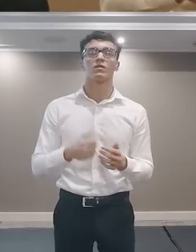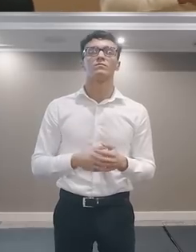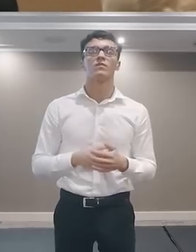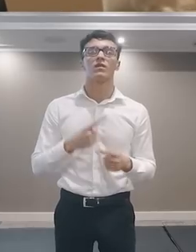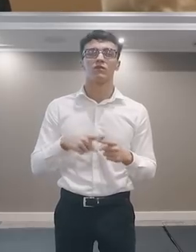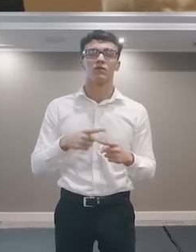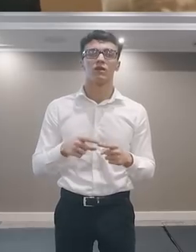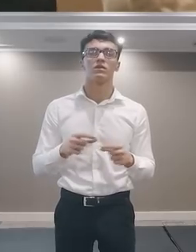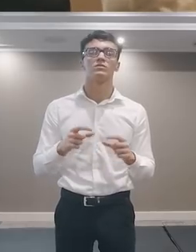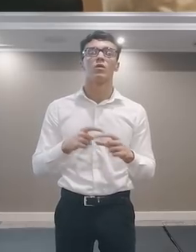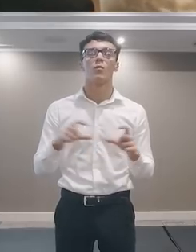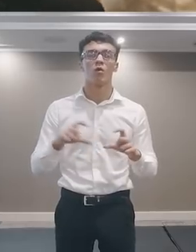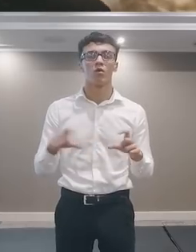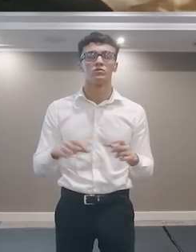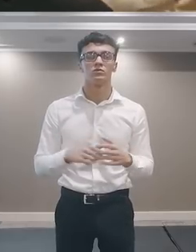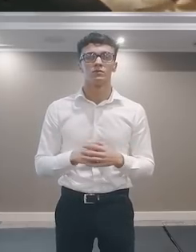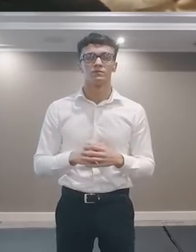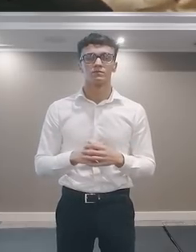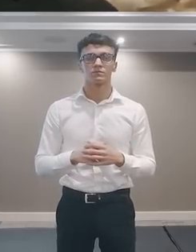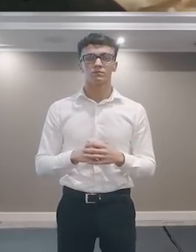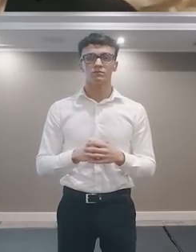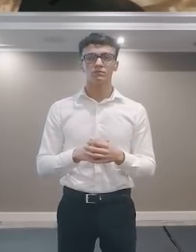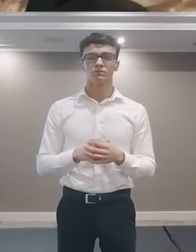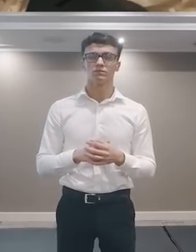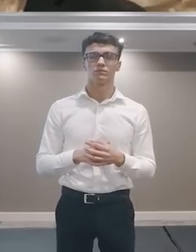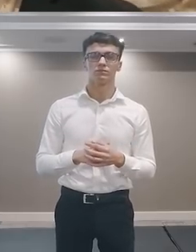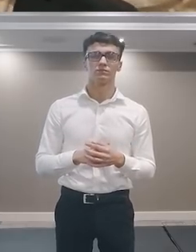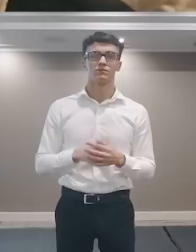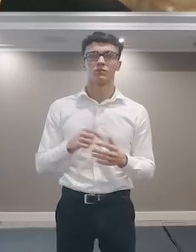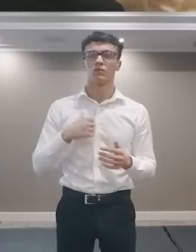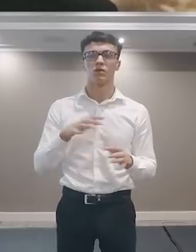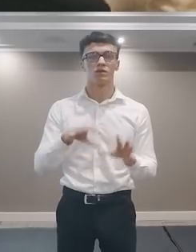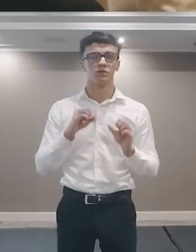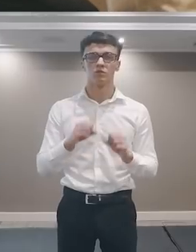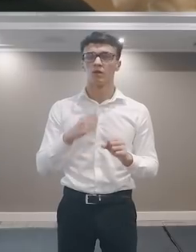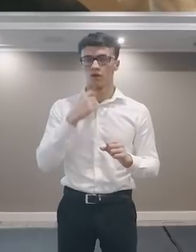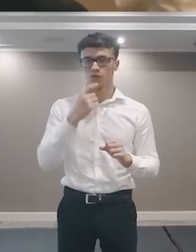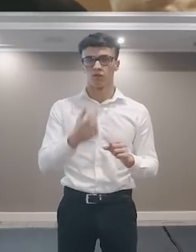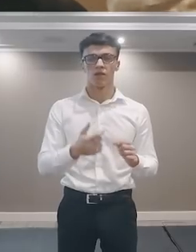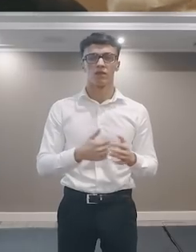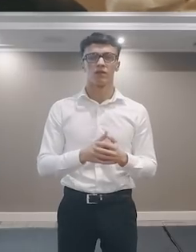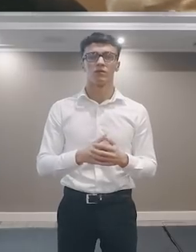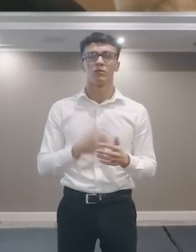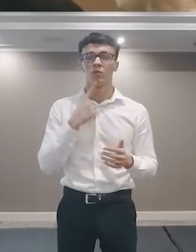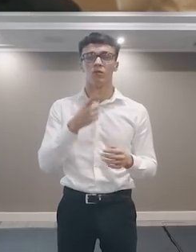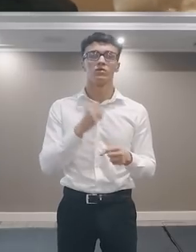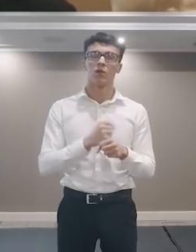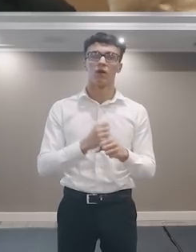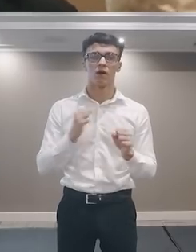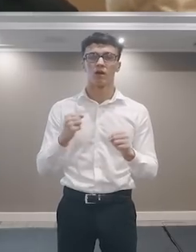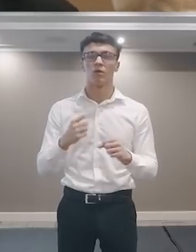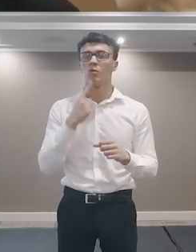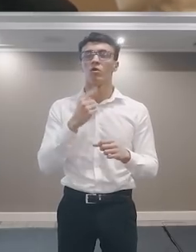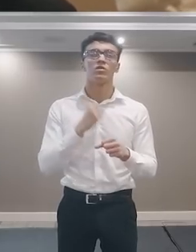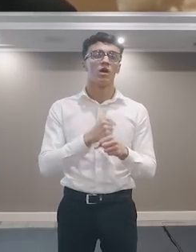bonos y aquí yo lo resumo de una manera súper sencilla súper sencilla si trabajas ganas si trabajas